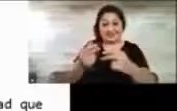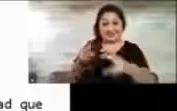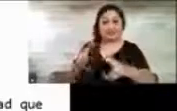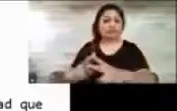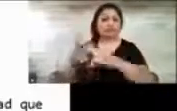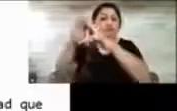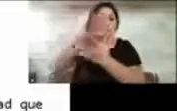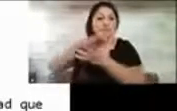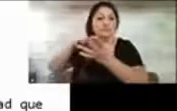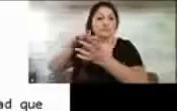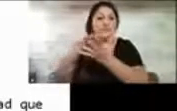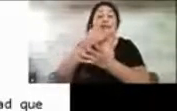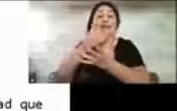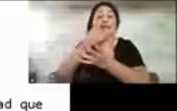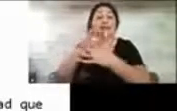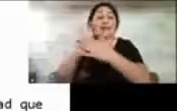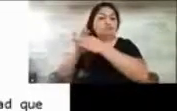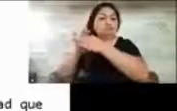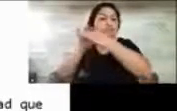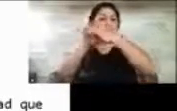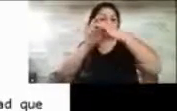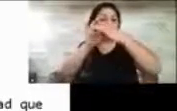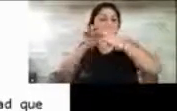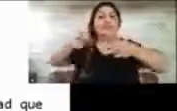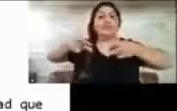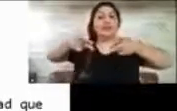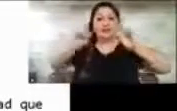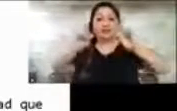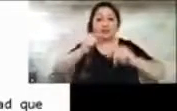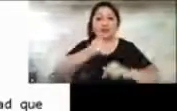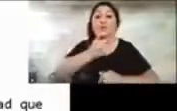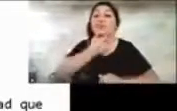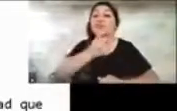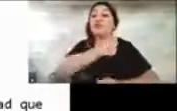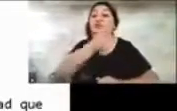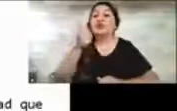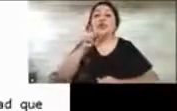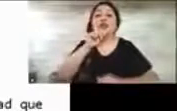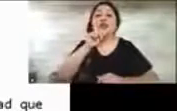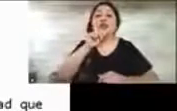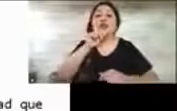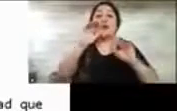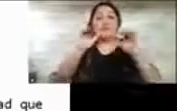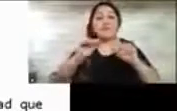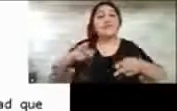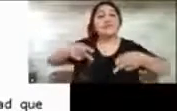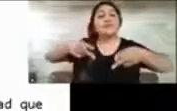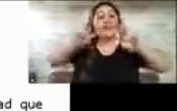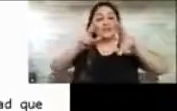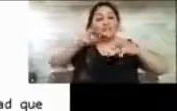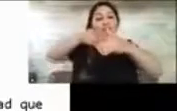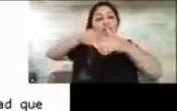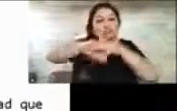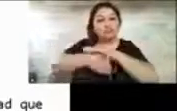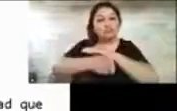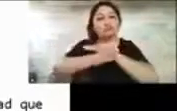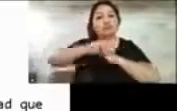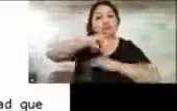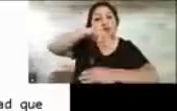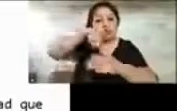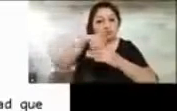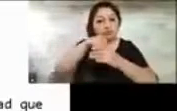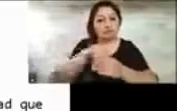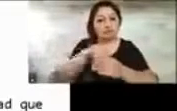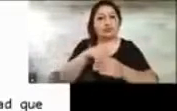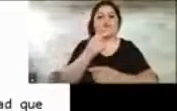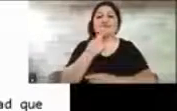derechos, ya que todos tenemos el mismo derecho a la inclusión, el mismo derecho a la accesibilidad, a vivir la ciudad. Y